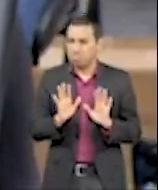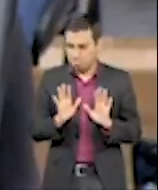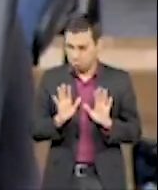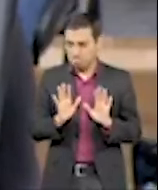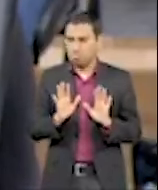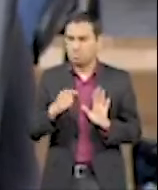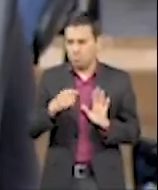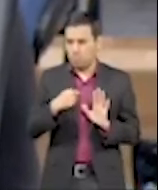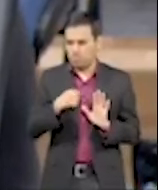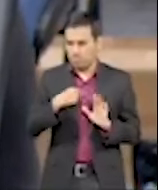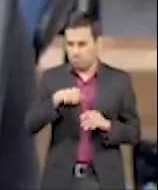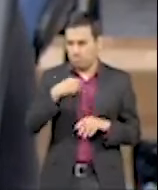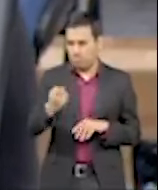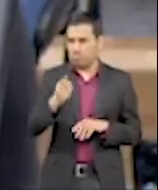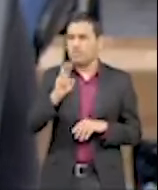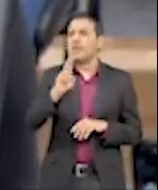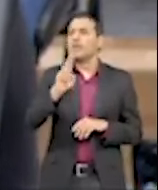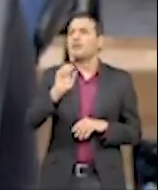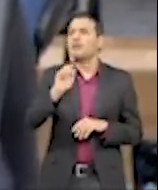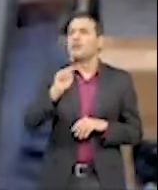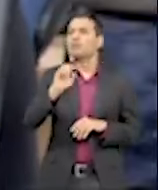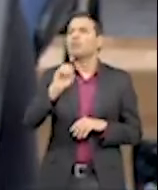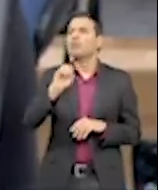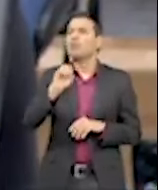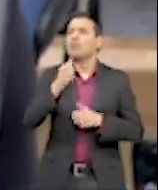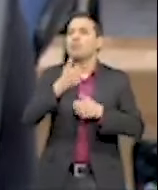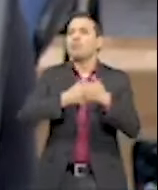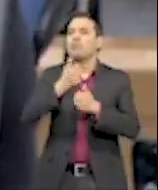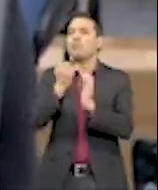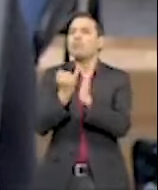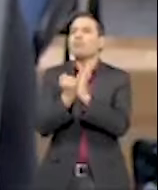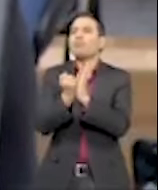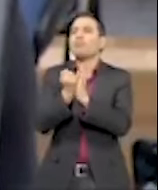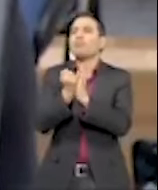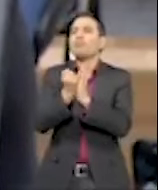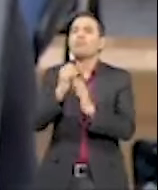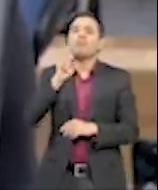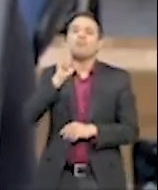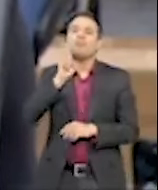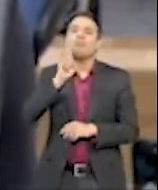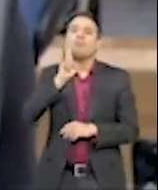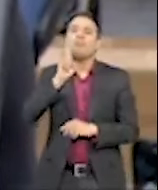hacer un reto, representante y compañero diputado.